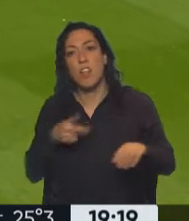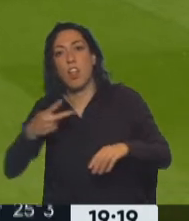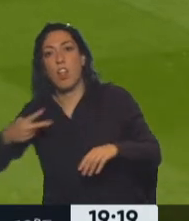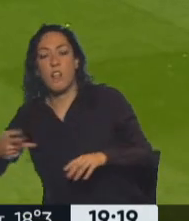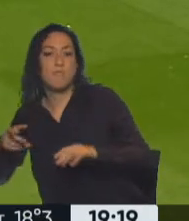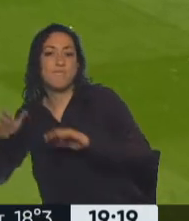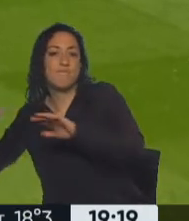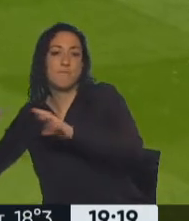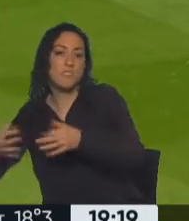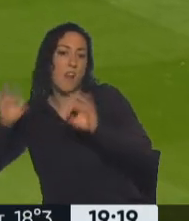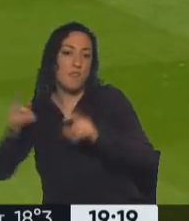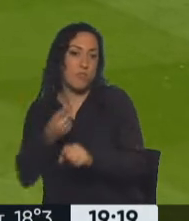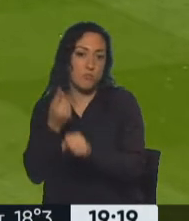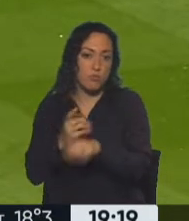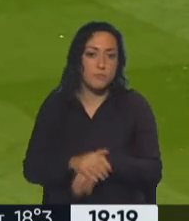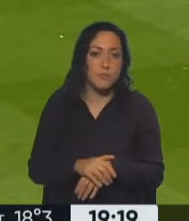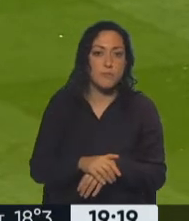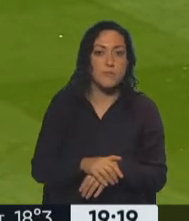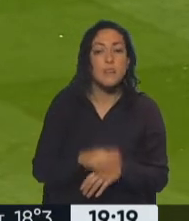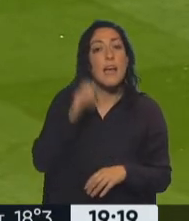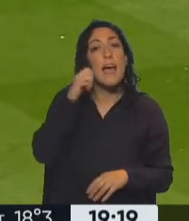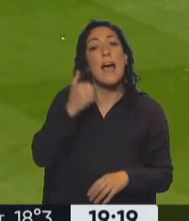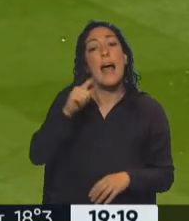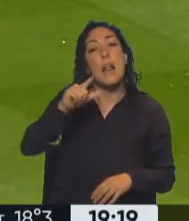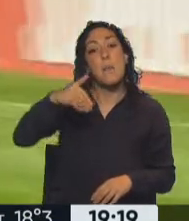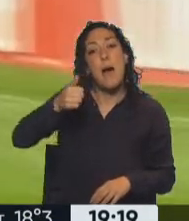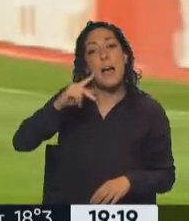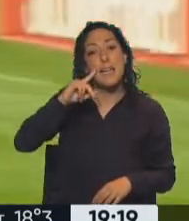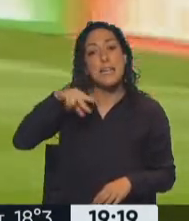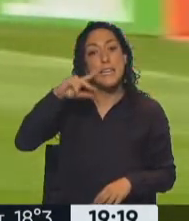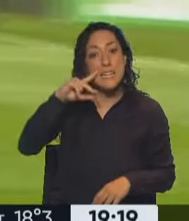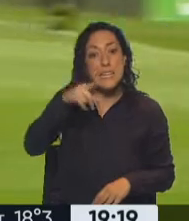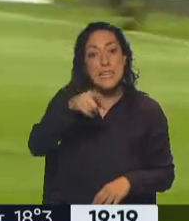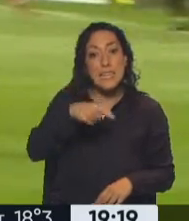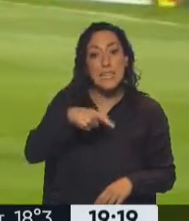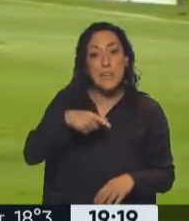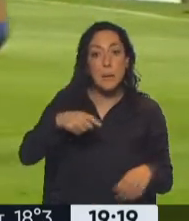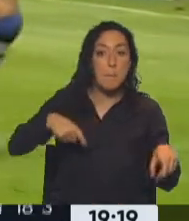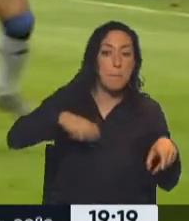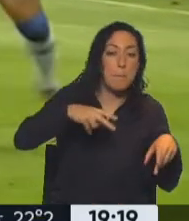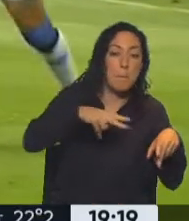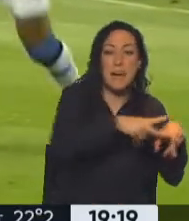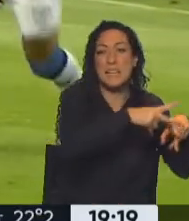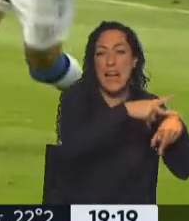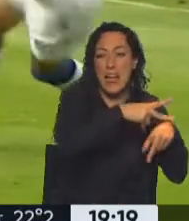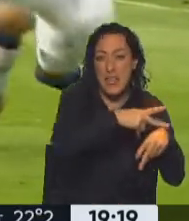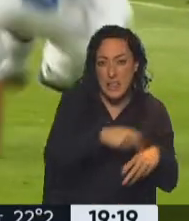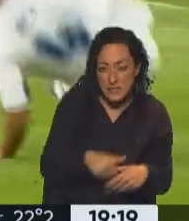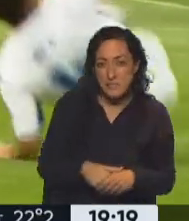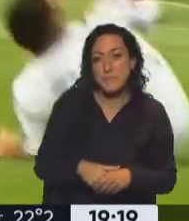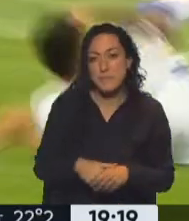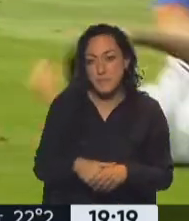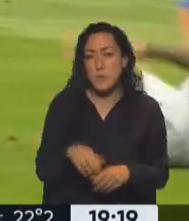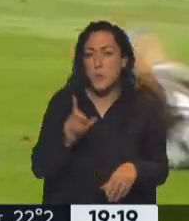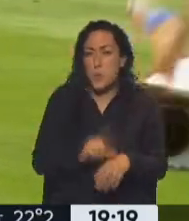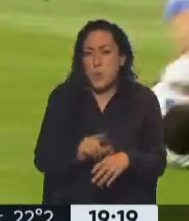patada de Galmarini? A ver. A Joaquín García. Ah, bueno. ¿Lo perdonaron? Ay, ay, ay. Al no. Patito. Me duele a